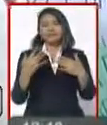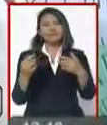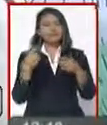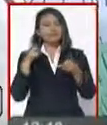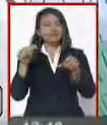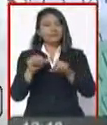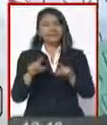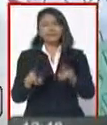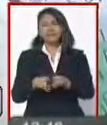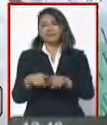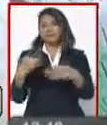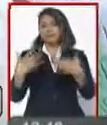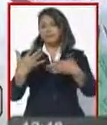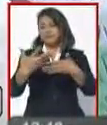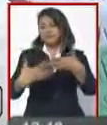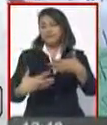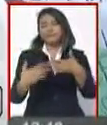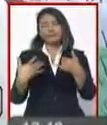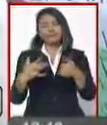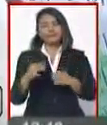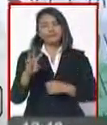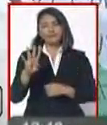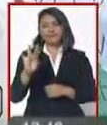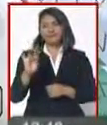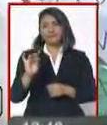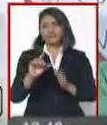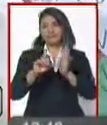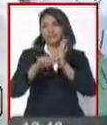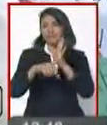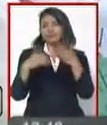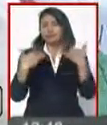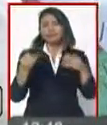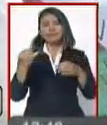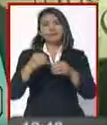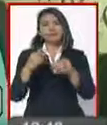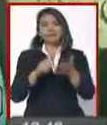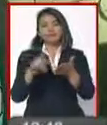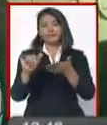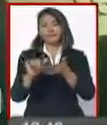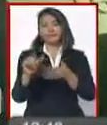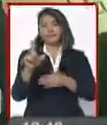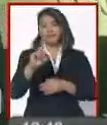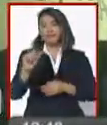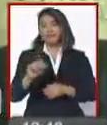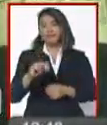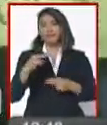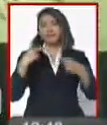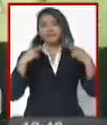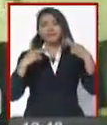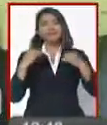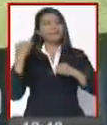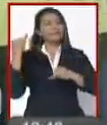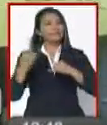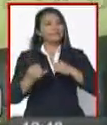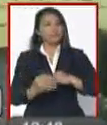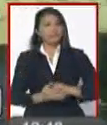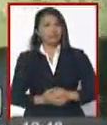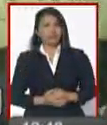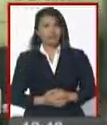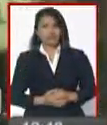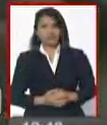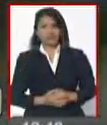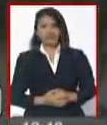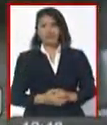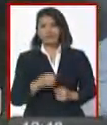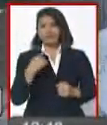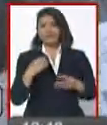donde estipulan el primer punto, que en 48 horas después de inscrito el proyecto en La Paz para su segundo y último desembolso, ellos nos